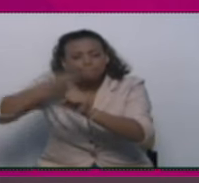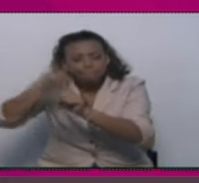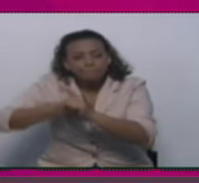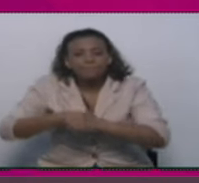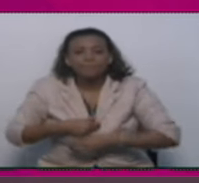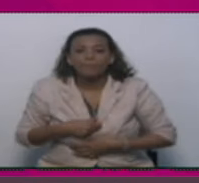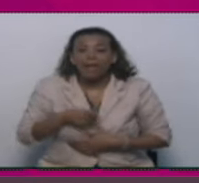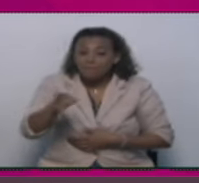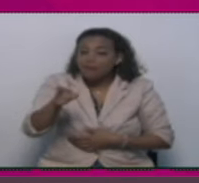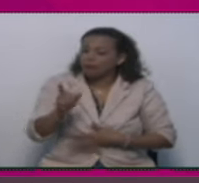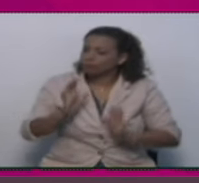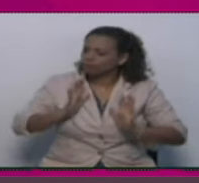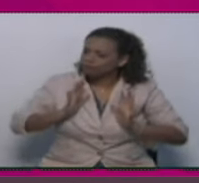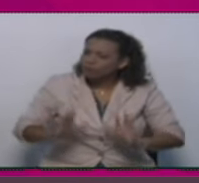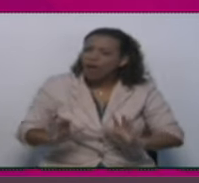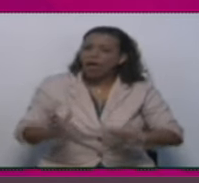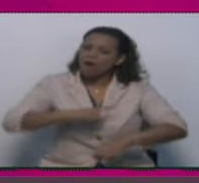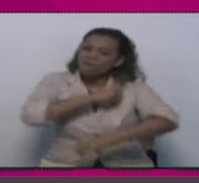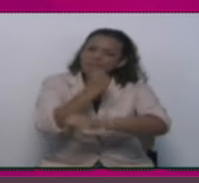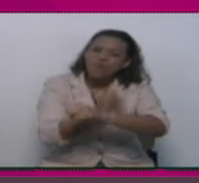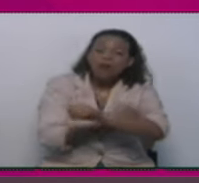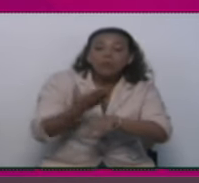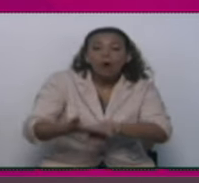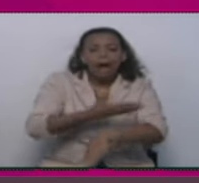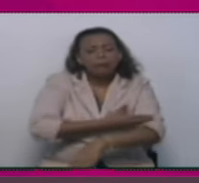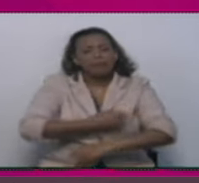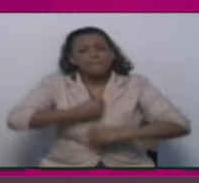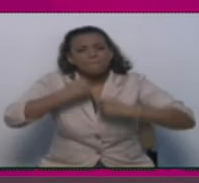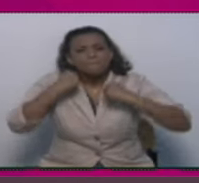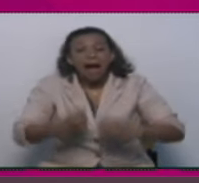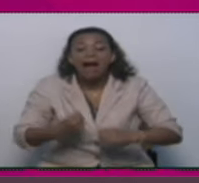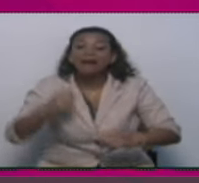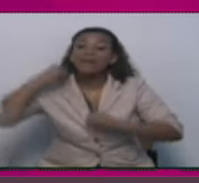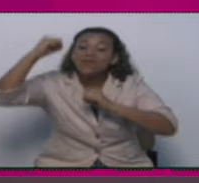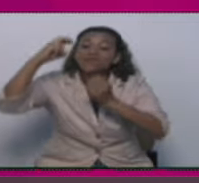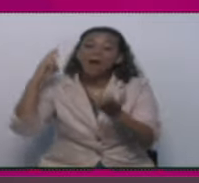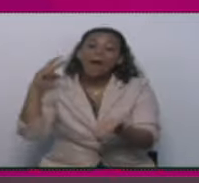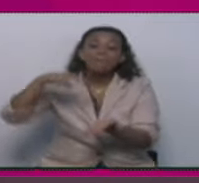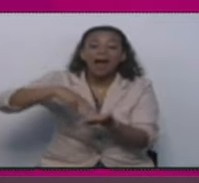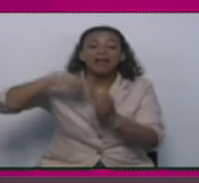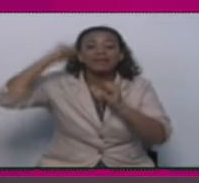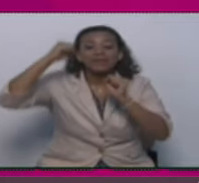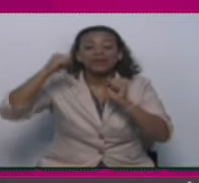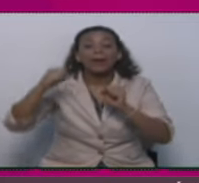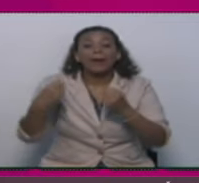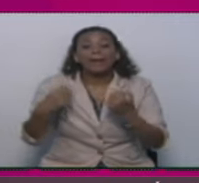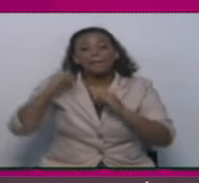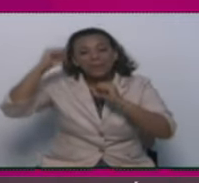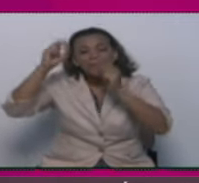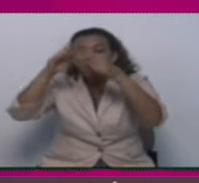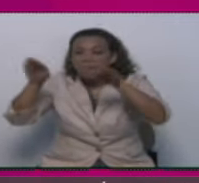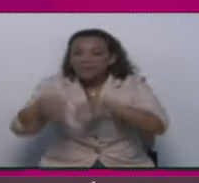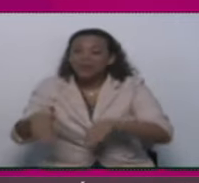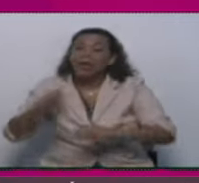a estar más fuerte que nunca. Que viva Venezuela, que viva el Líbano. Gracias, presidente. Que